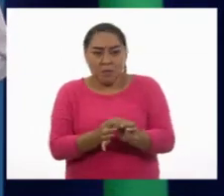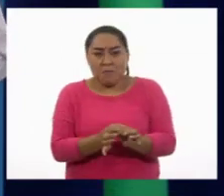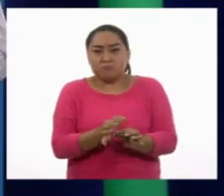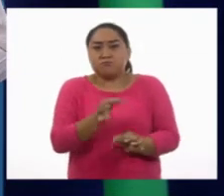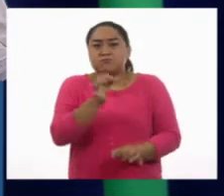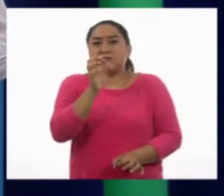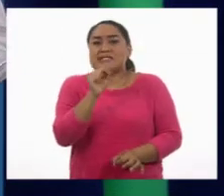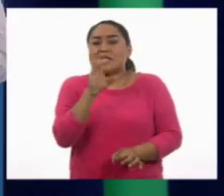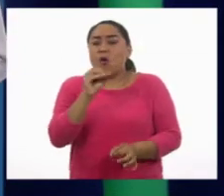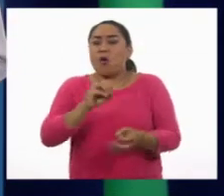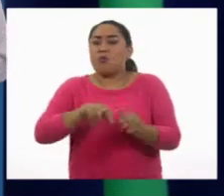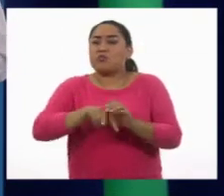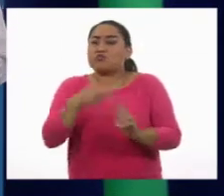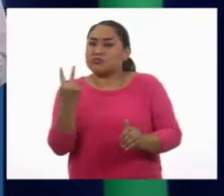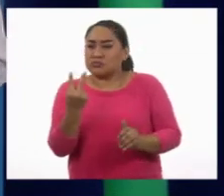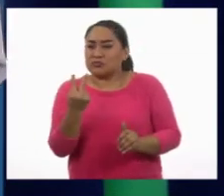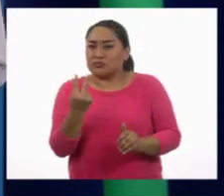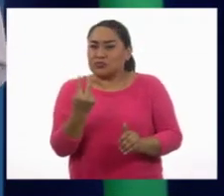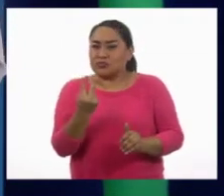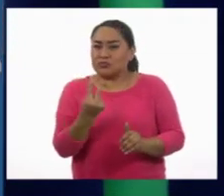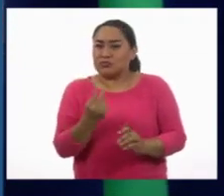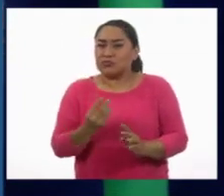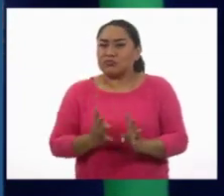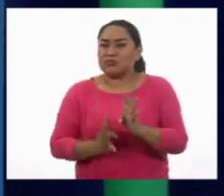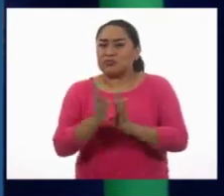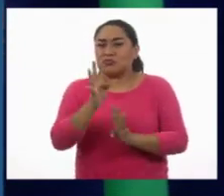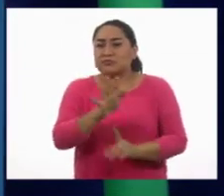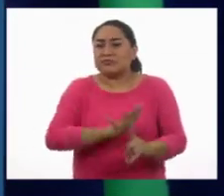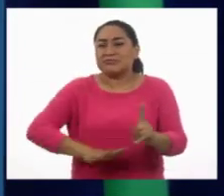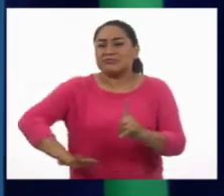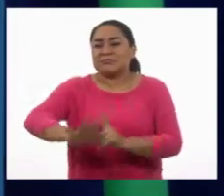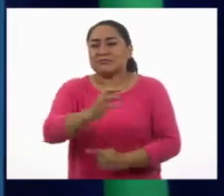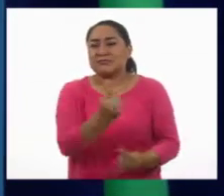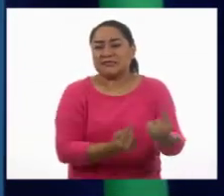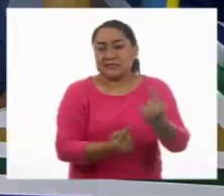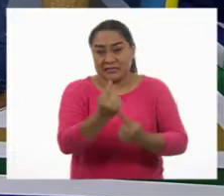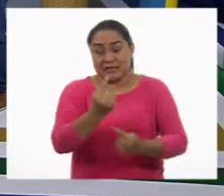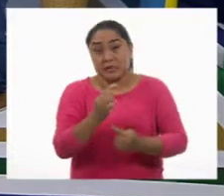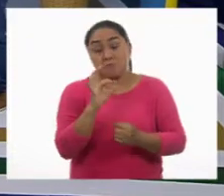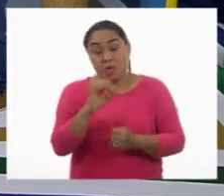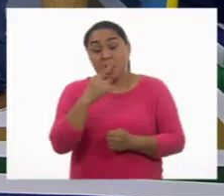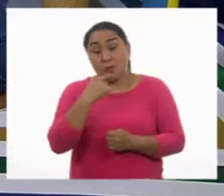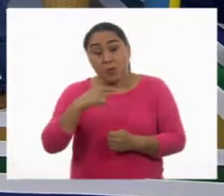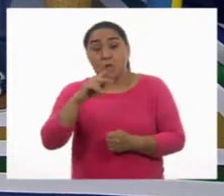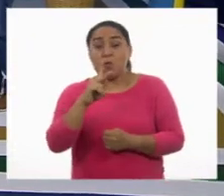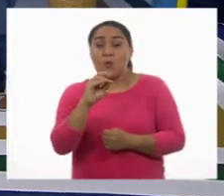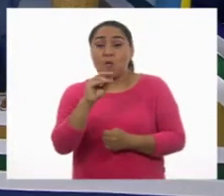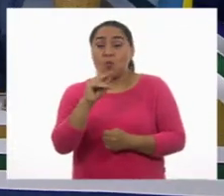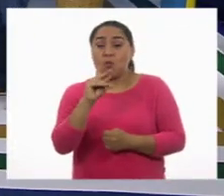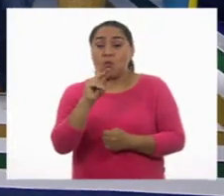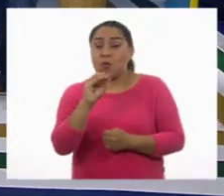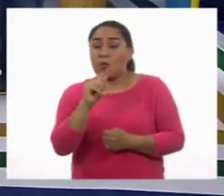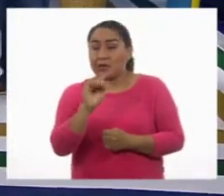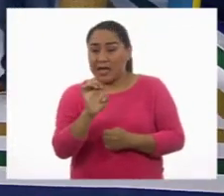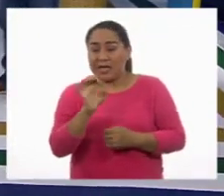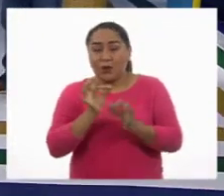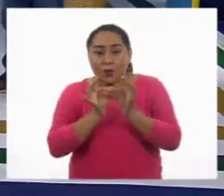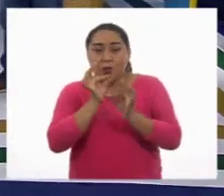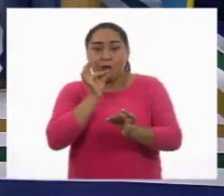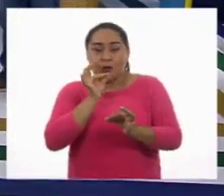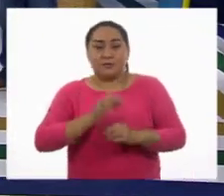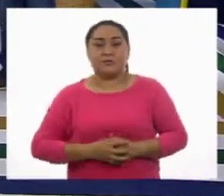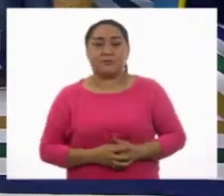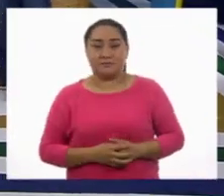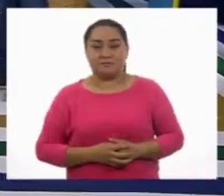gramíneas que crecían alrededor de Tenochtitlán. Popote de náhuatl, popotli, el enquinequisto,